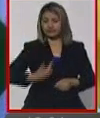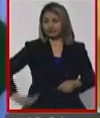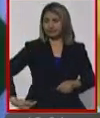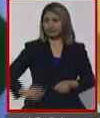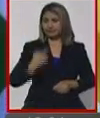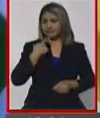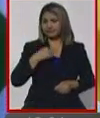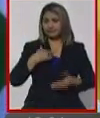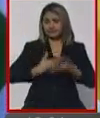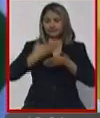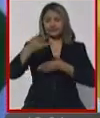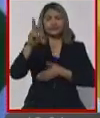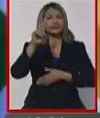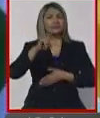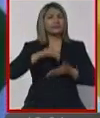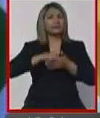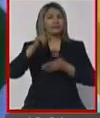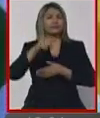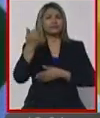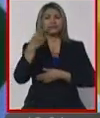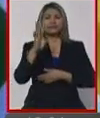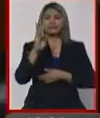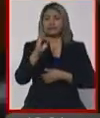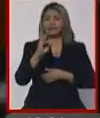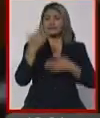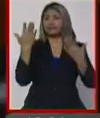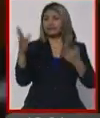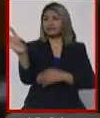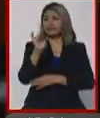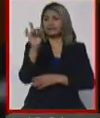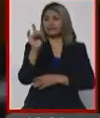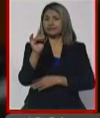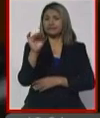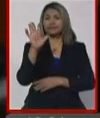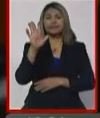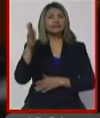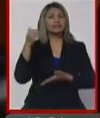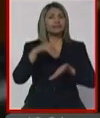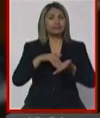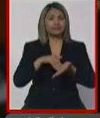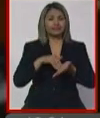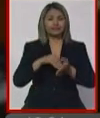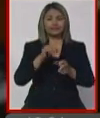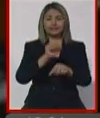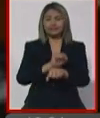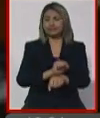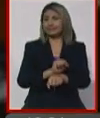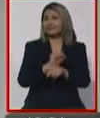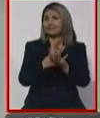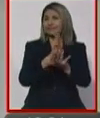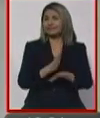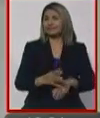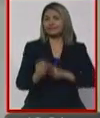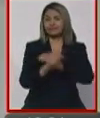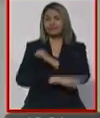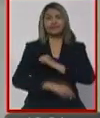Morales informó que hasta noviembre del 2017 en Bolivia existen 5.409 presos